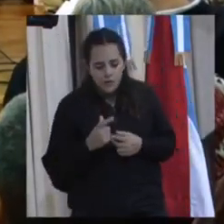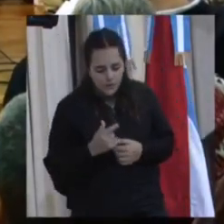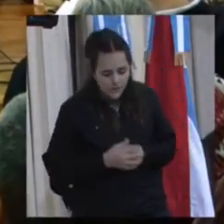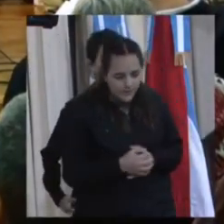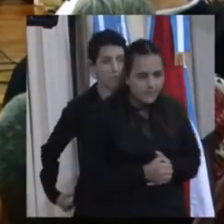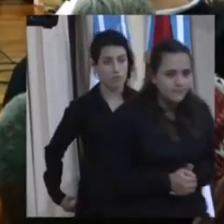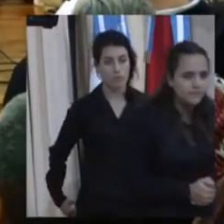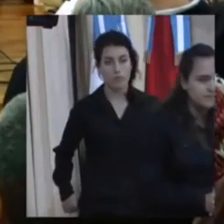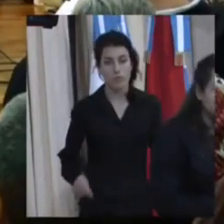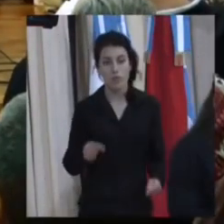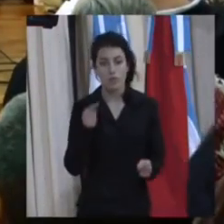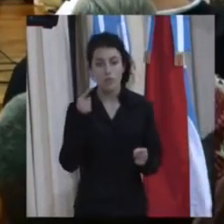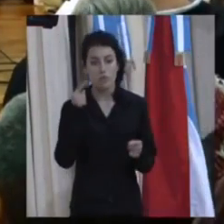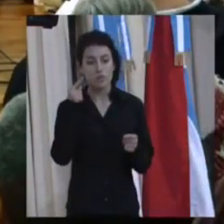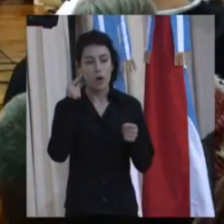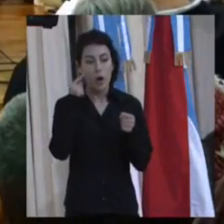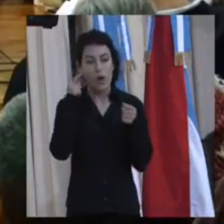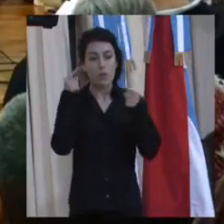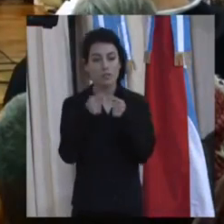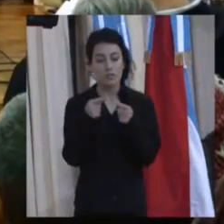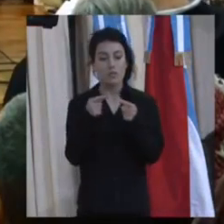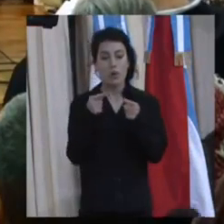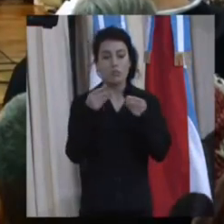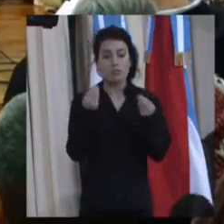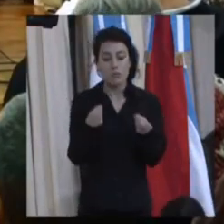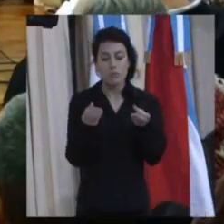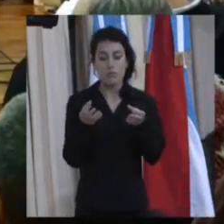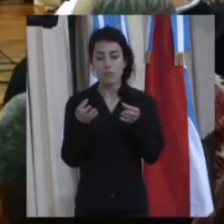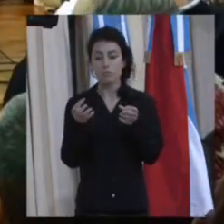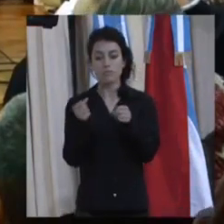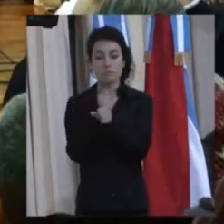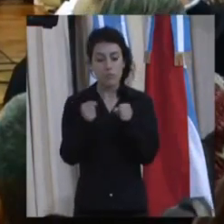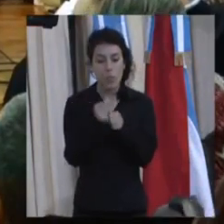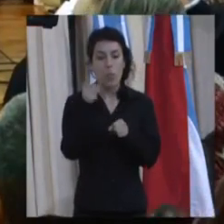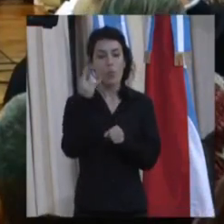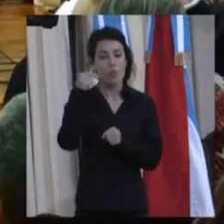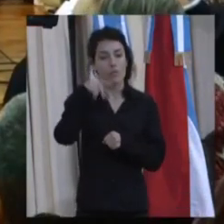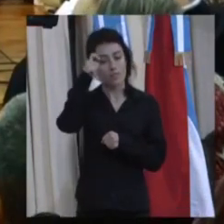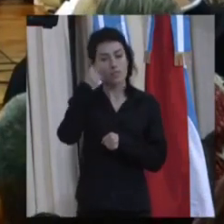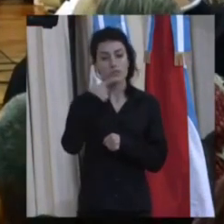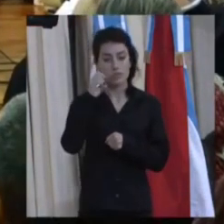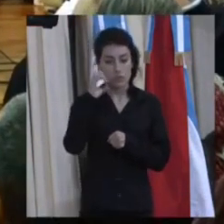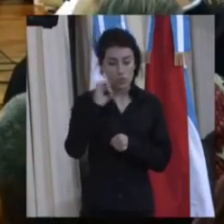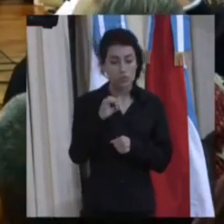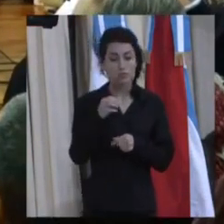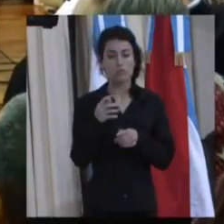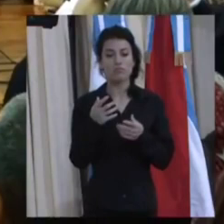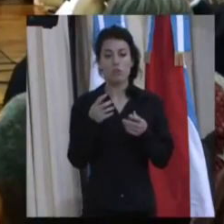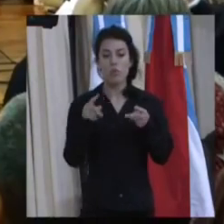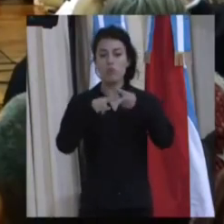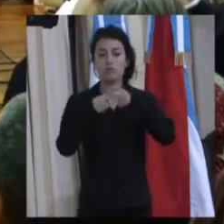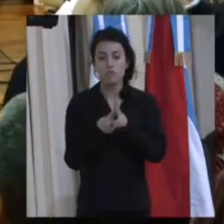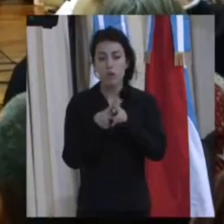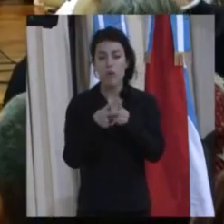puedan aducir que cumple las resoluciones de UNESCO. Dicho de otra manera, es la herramienta que tienen las fuerzas